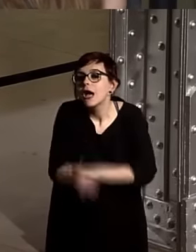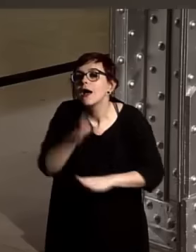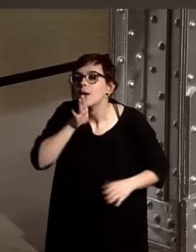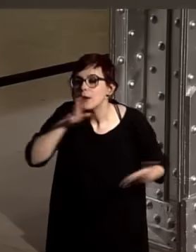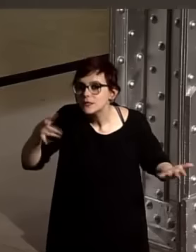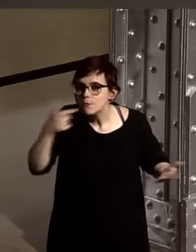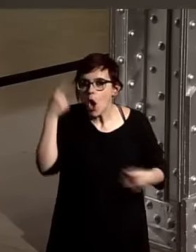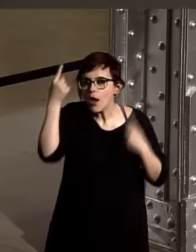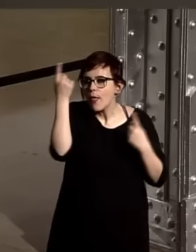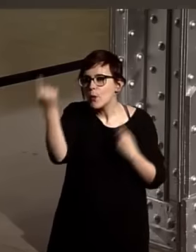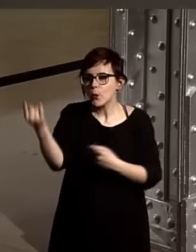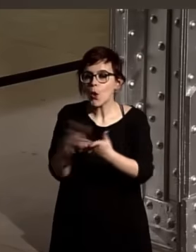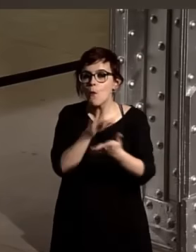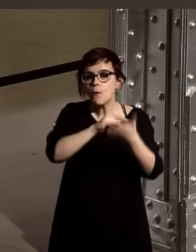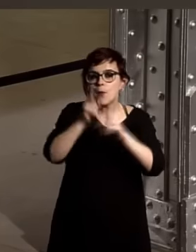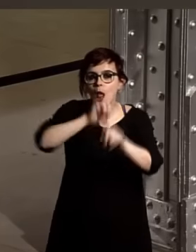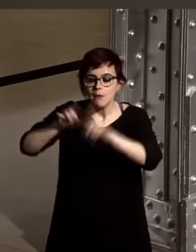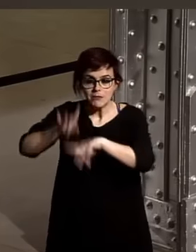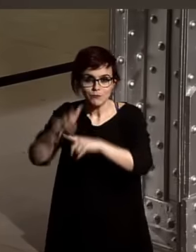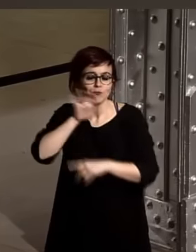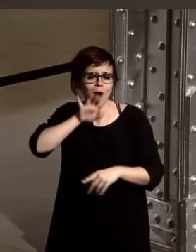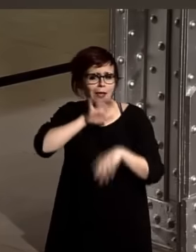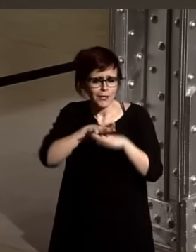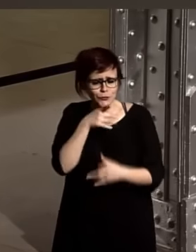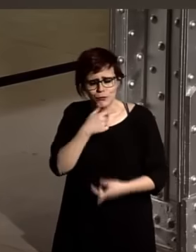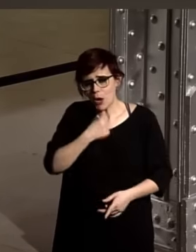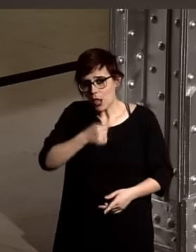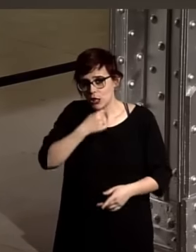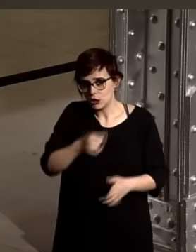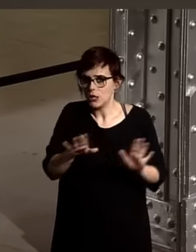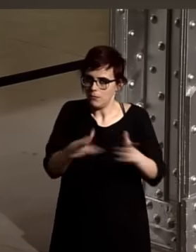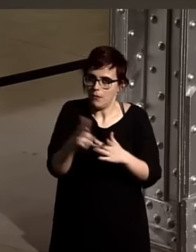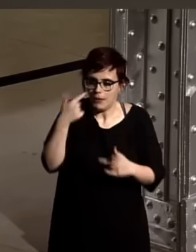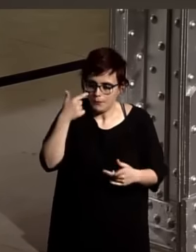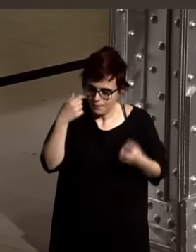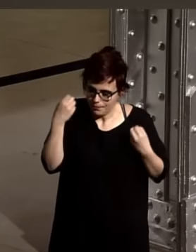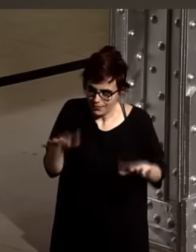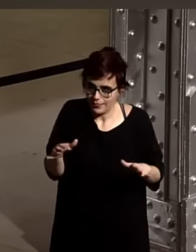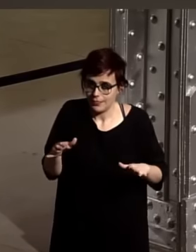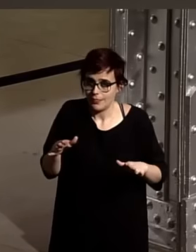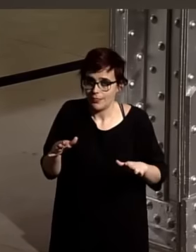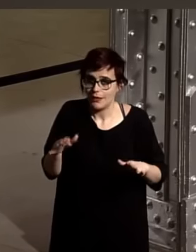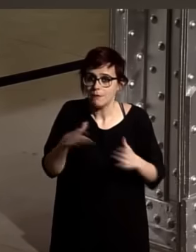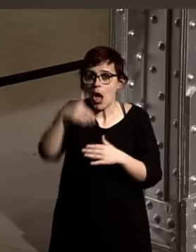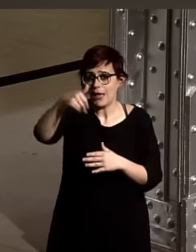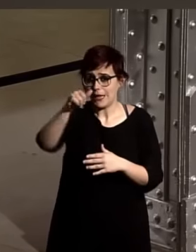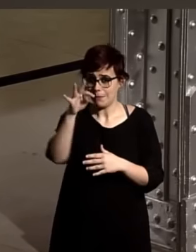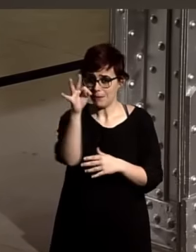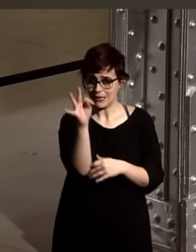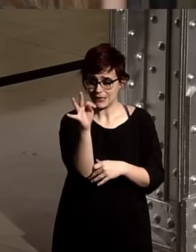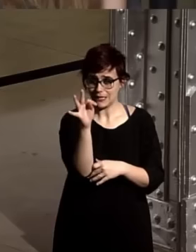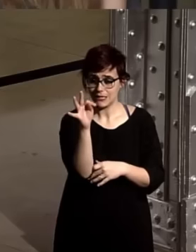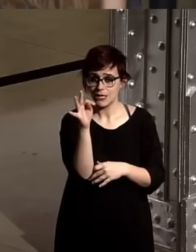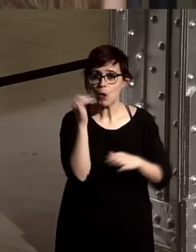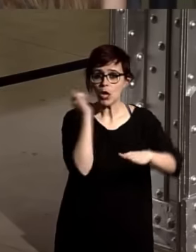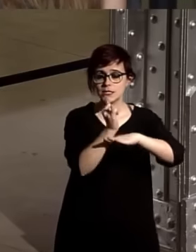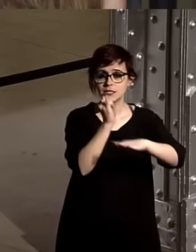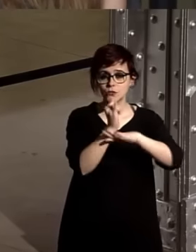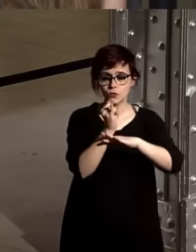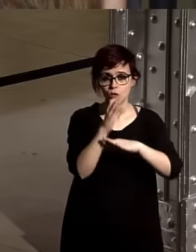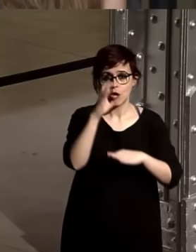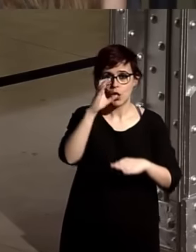plantear cada uno de sus problemas yo me acuerdo una anécdota muy graciosa no está con el arte Eh pero en el mit hay un un instituto que se llama